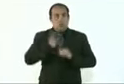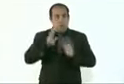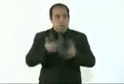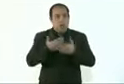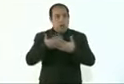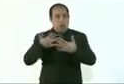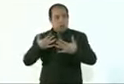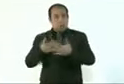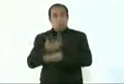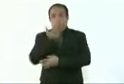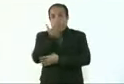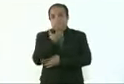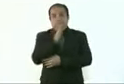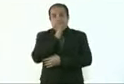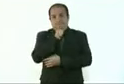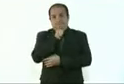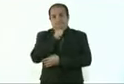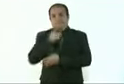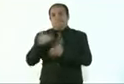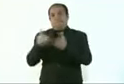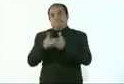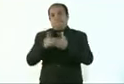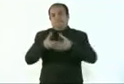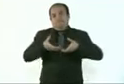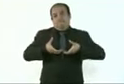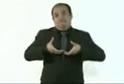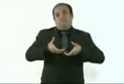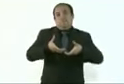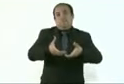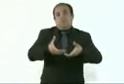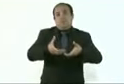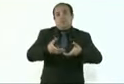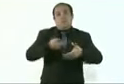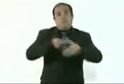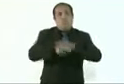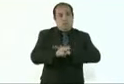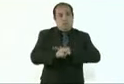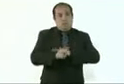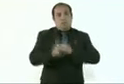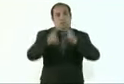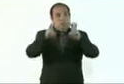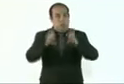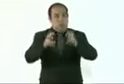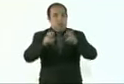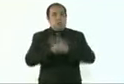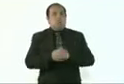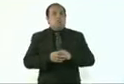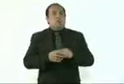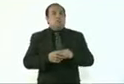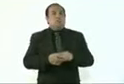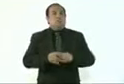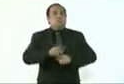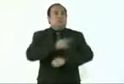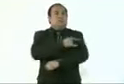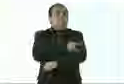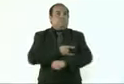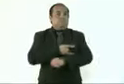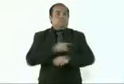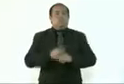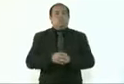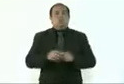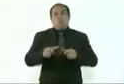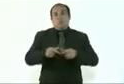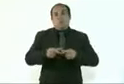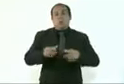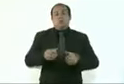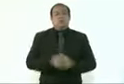pidiendo, de que no pueden estar en los andenes del metro. Es un tema de protección civil. Muy bien. Ahora, si